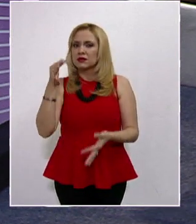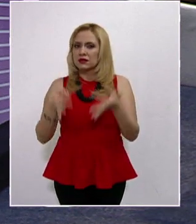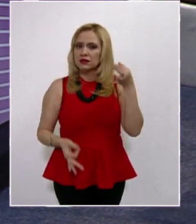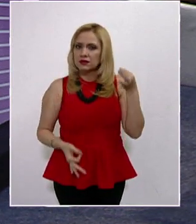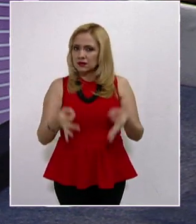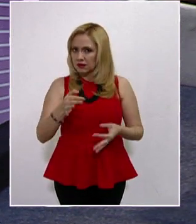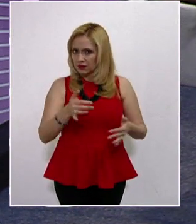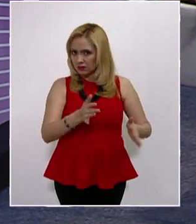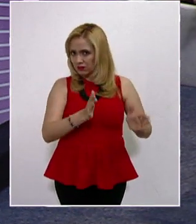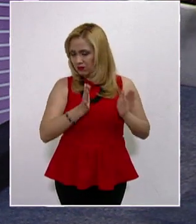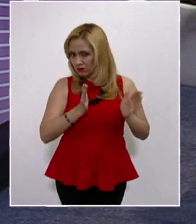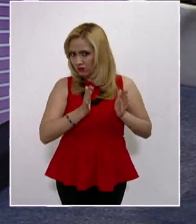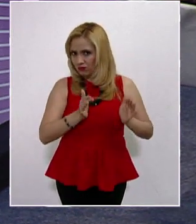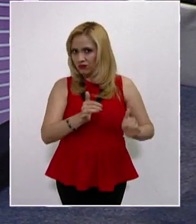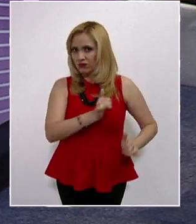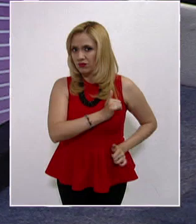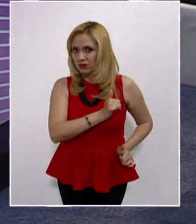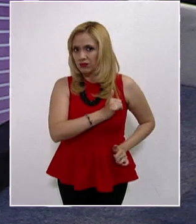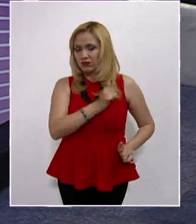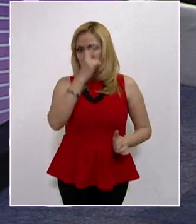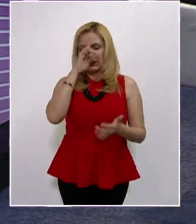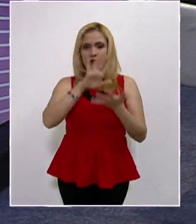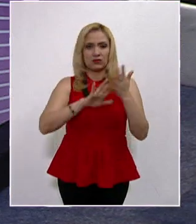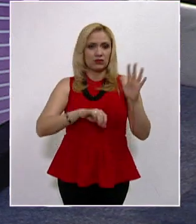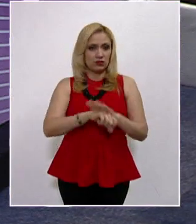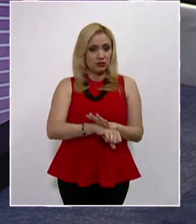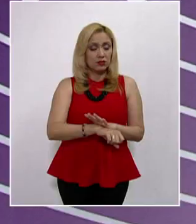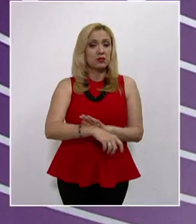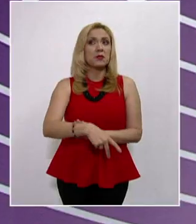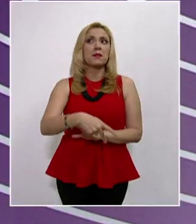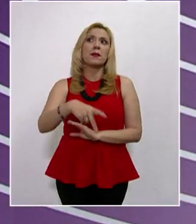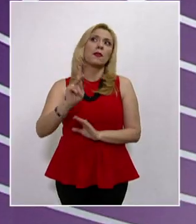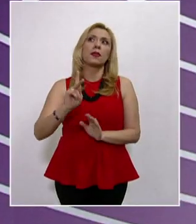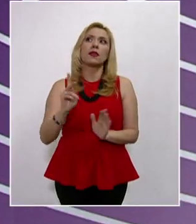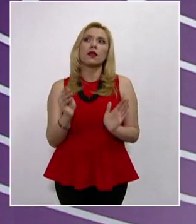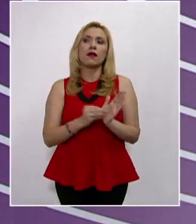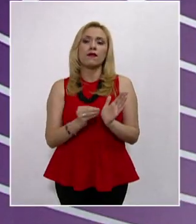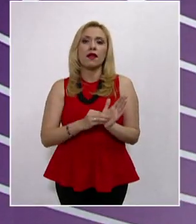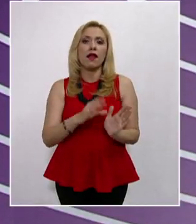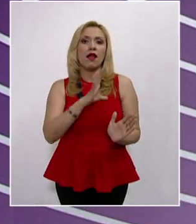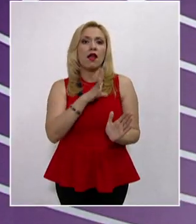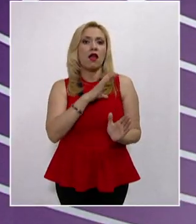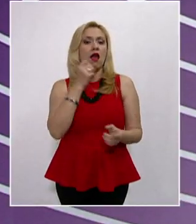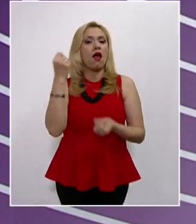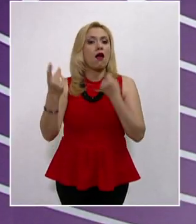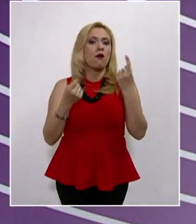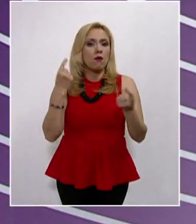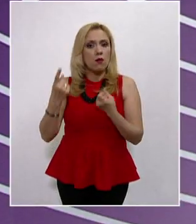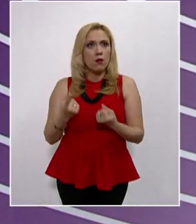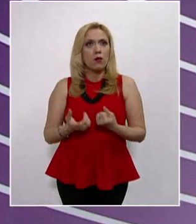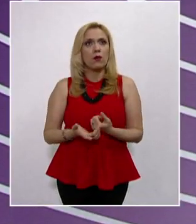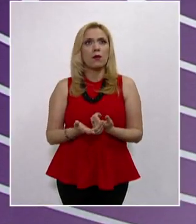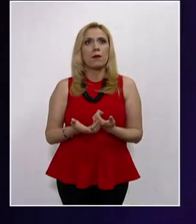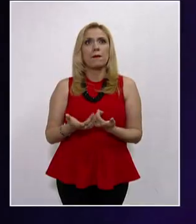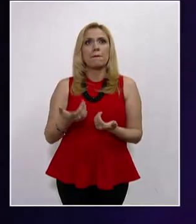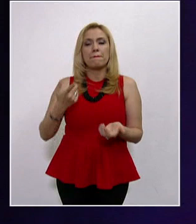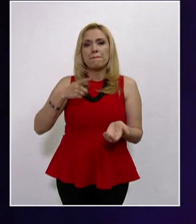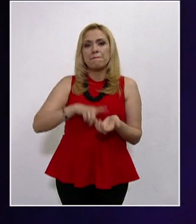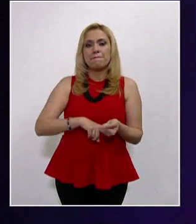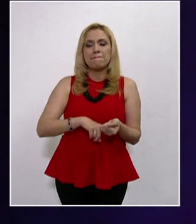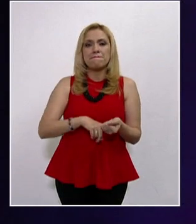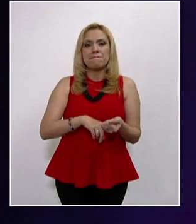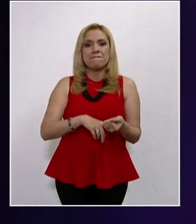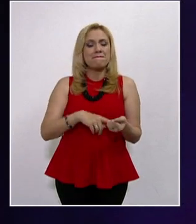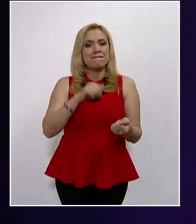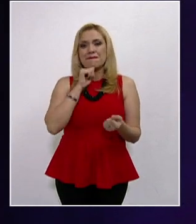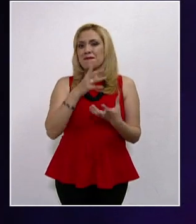Justicia Militar, de procedimientos penales, que todavía hay algunas acciones por